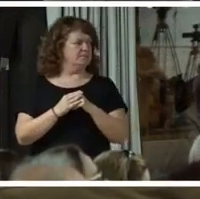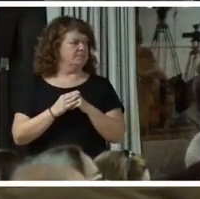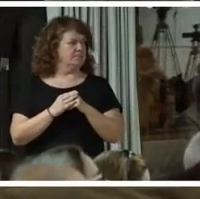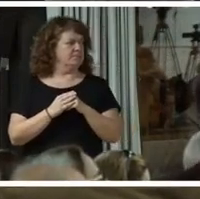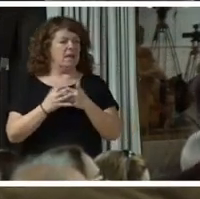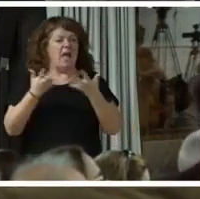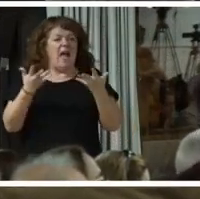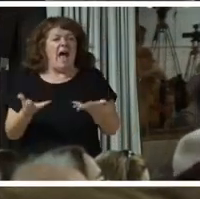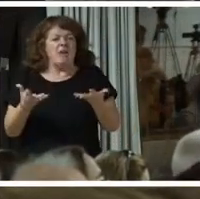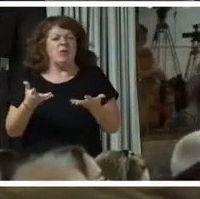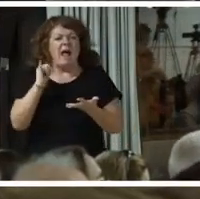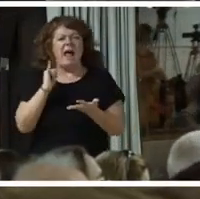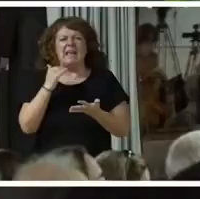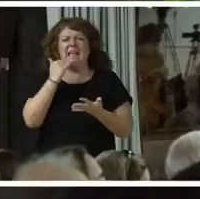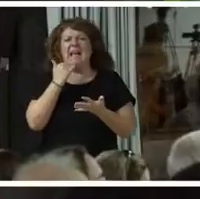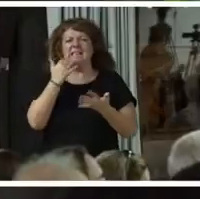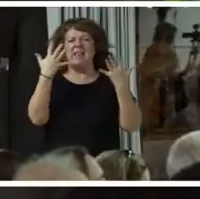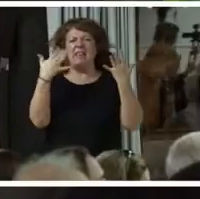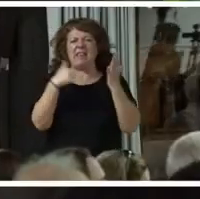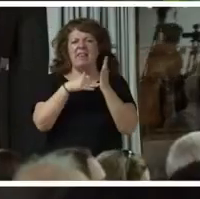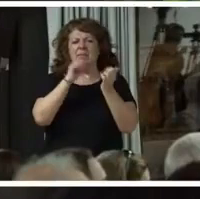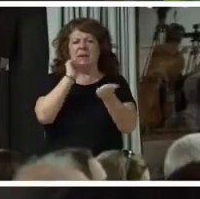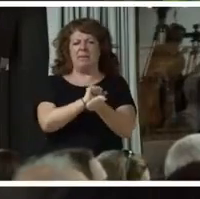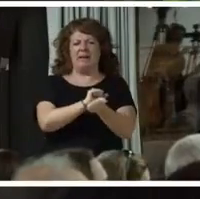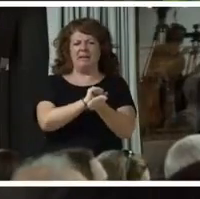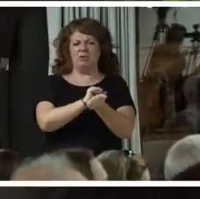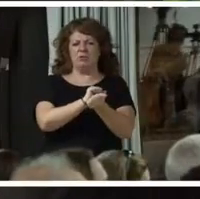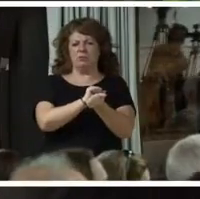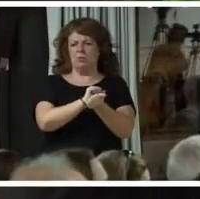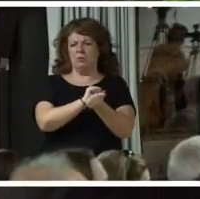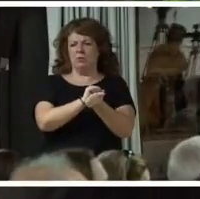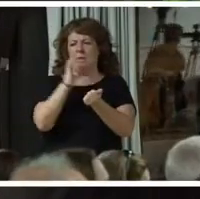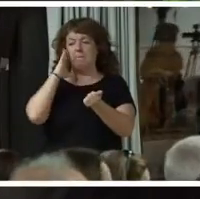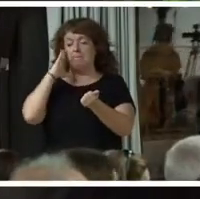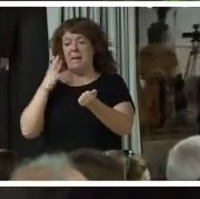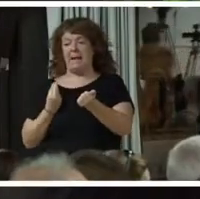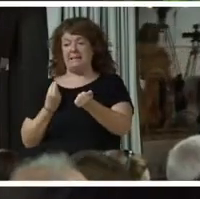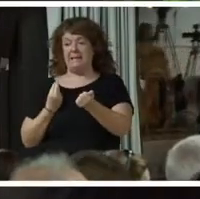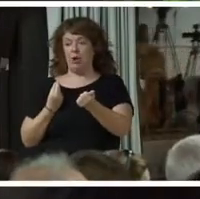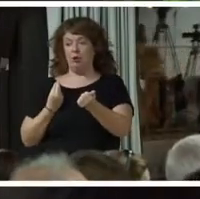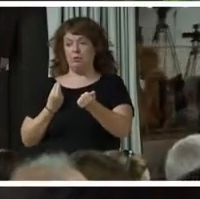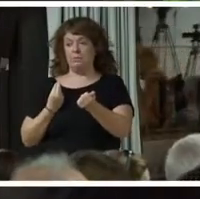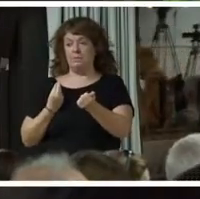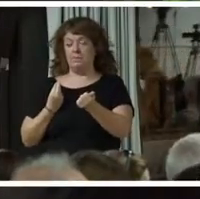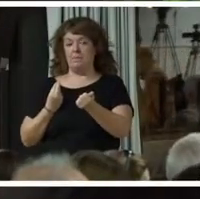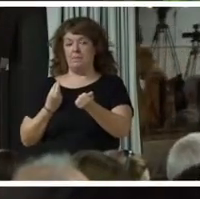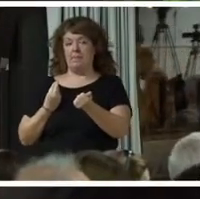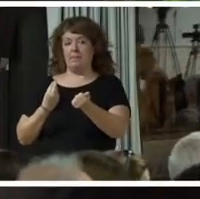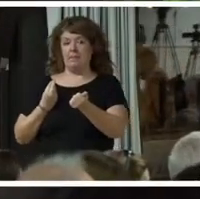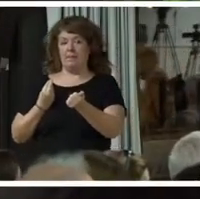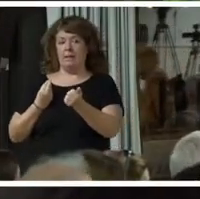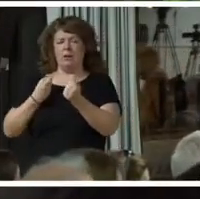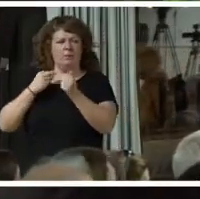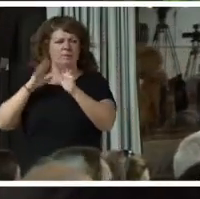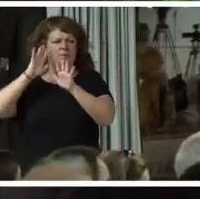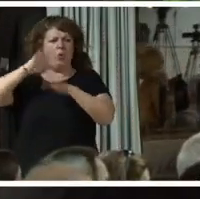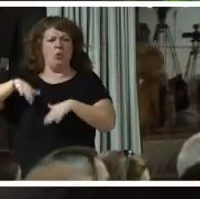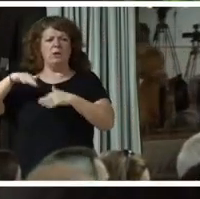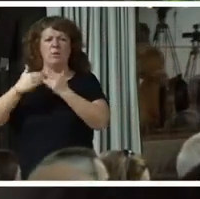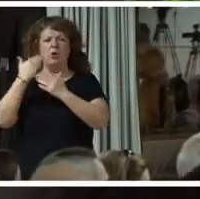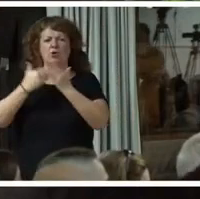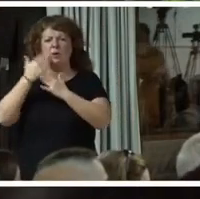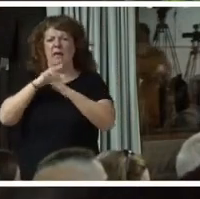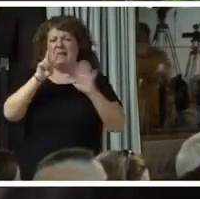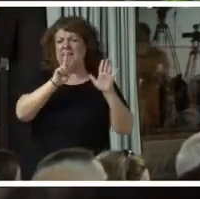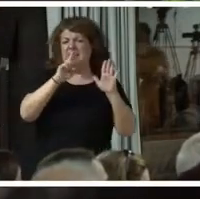actualidad hay cerca de 10,000 presos y presas palestinos eh recordemos que los últimos días